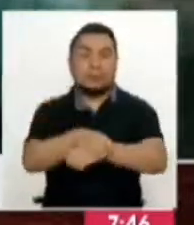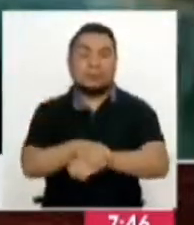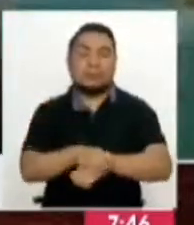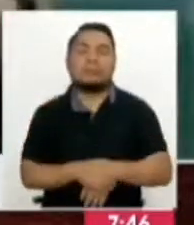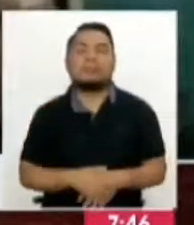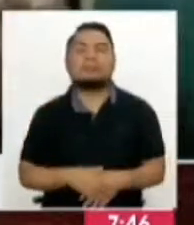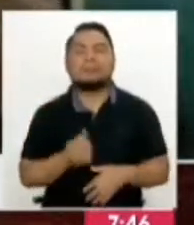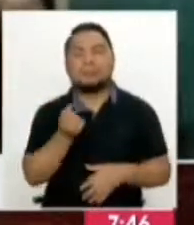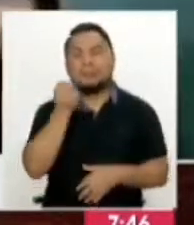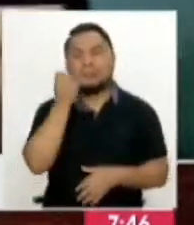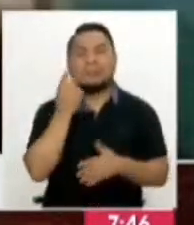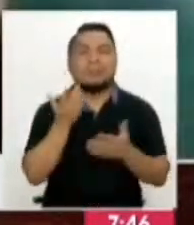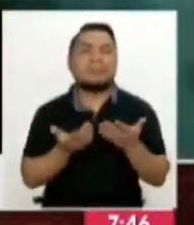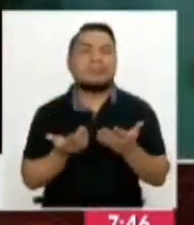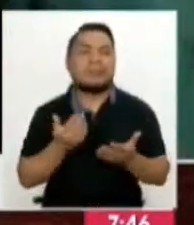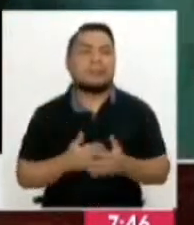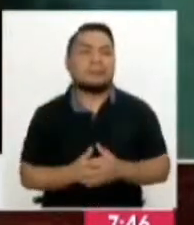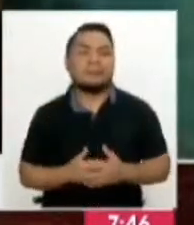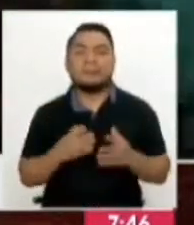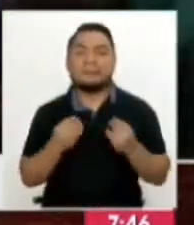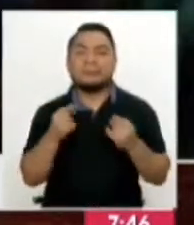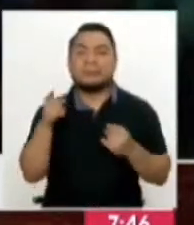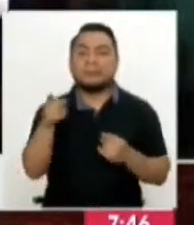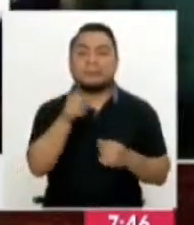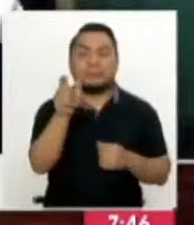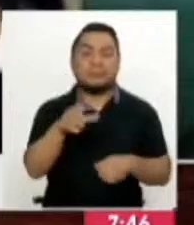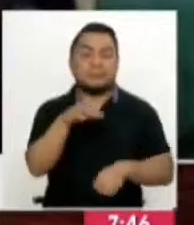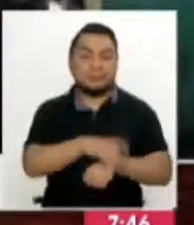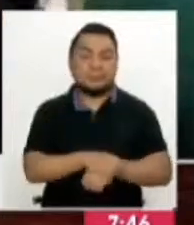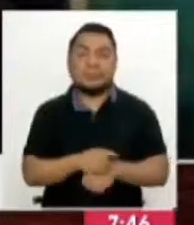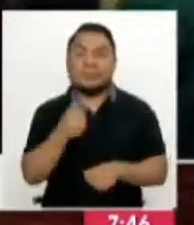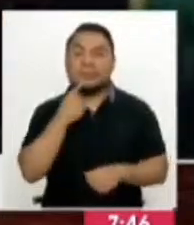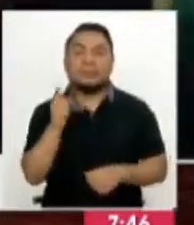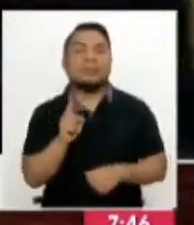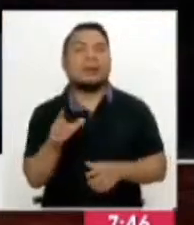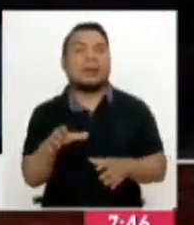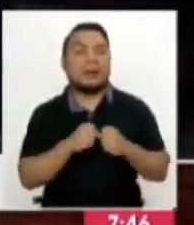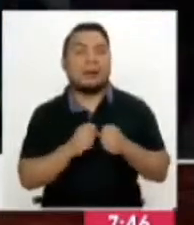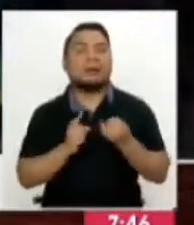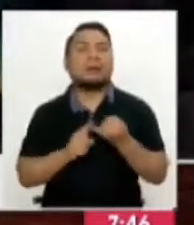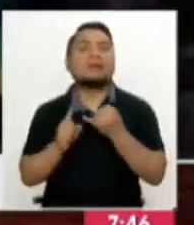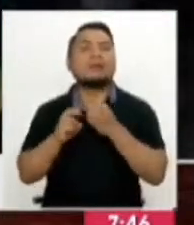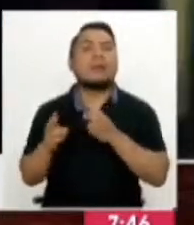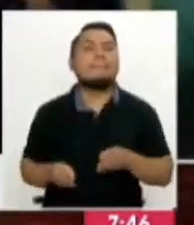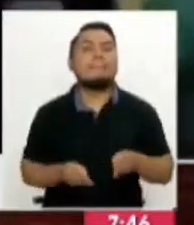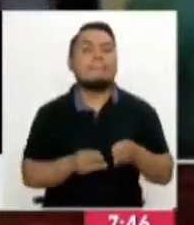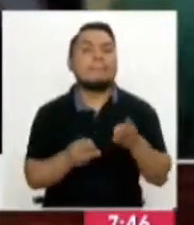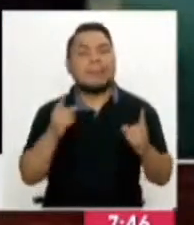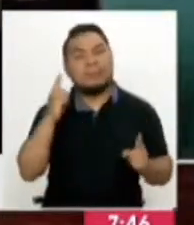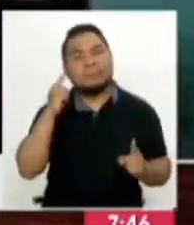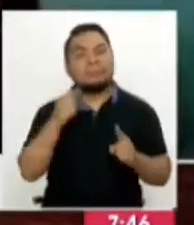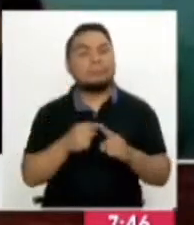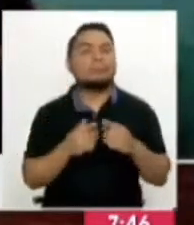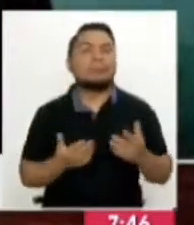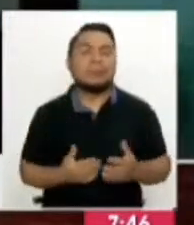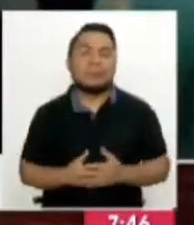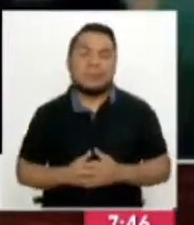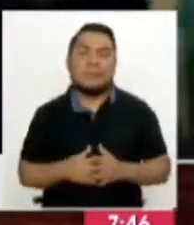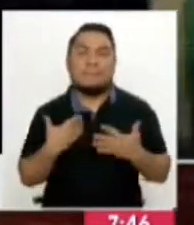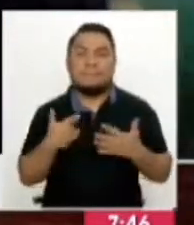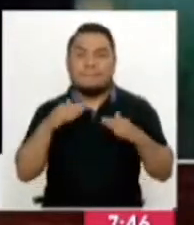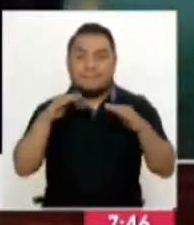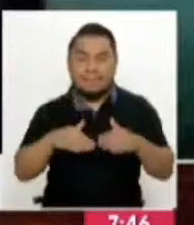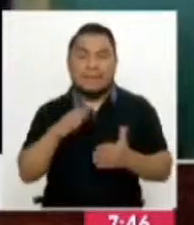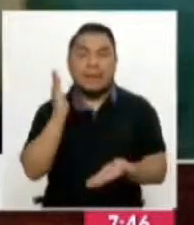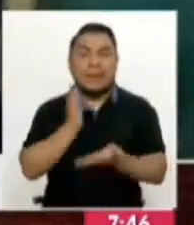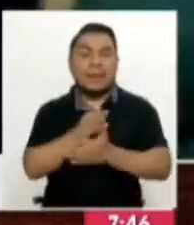detenciones, entiendo que varios de los detenidos se acogen a diferentes modalidades con el propósito de